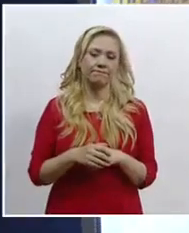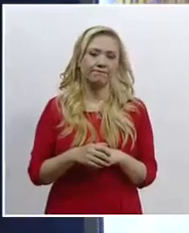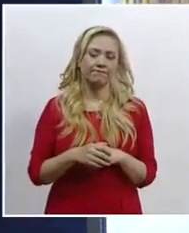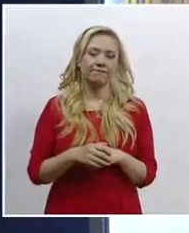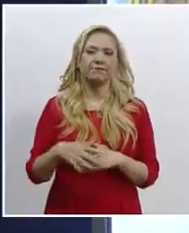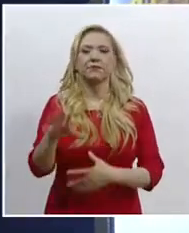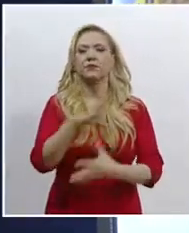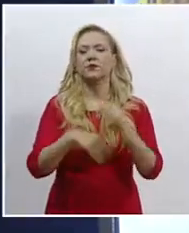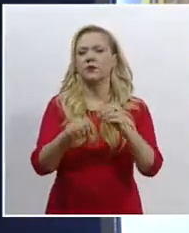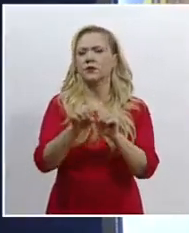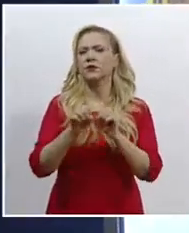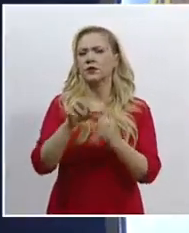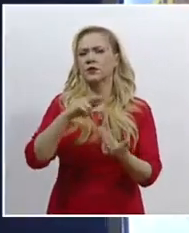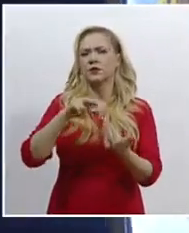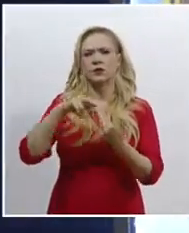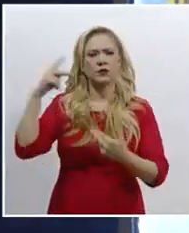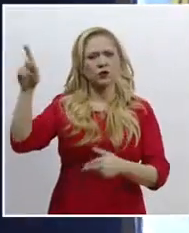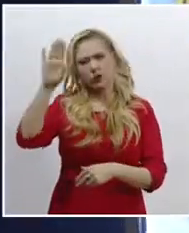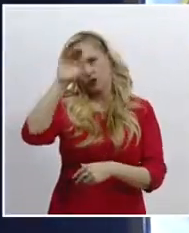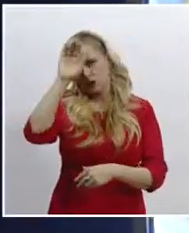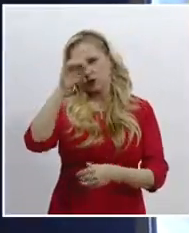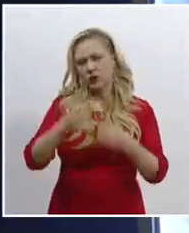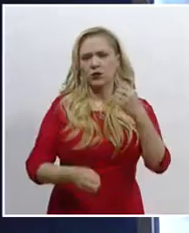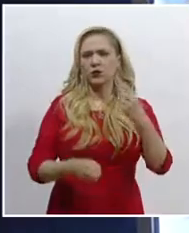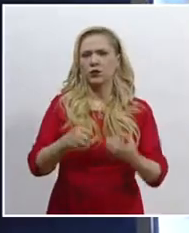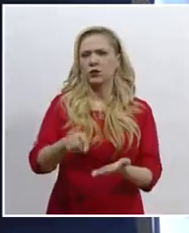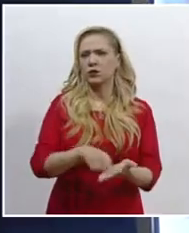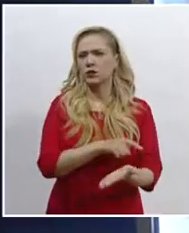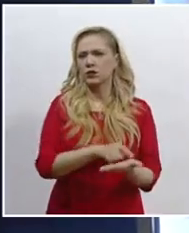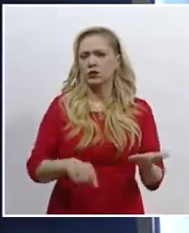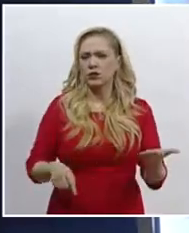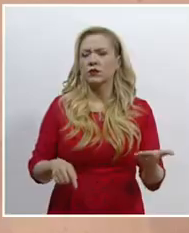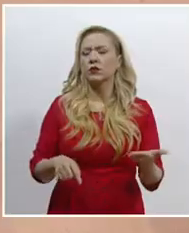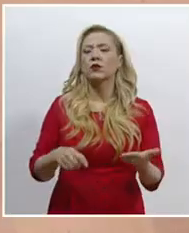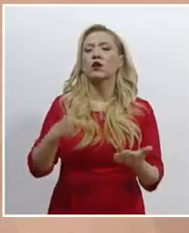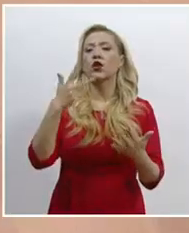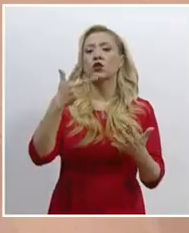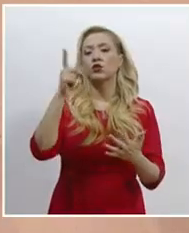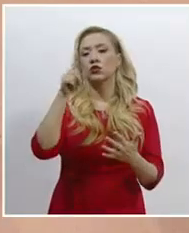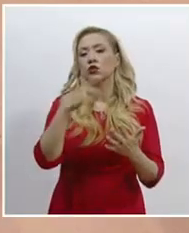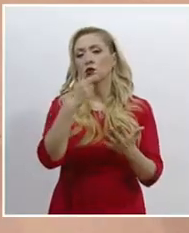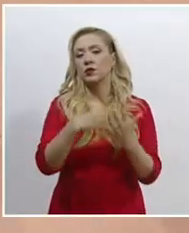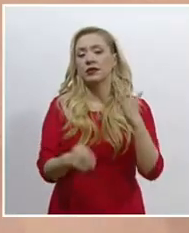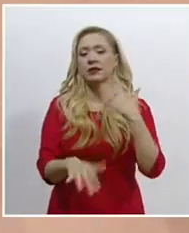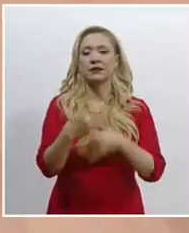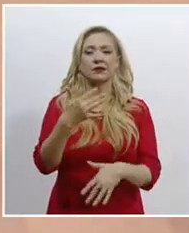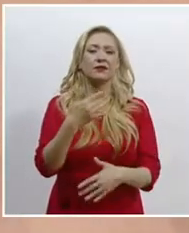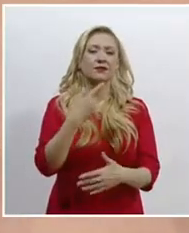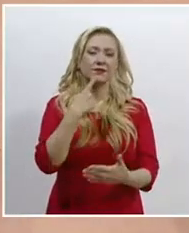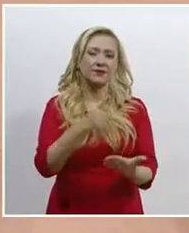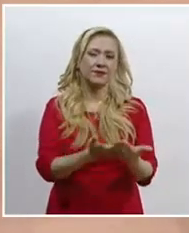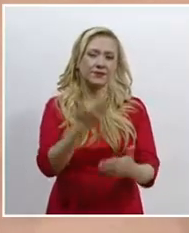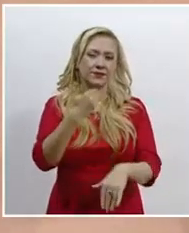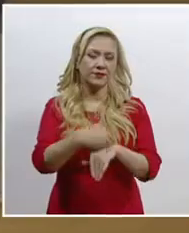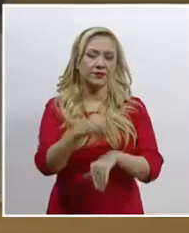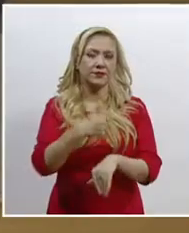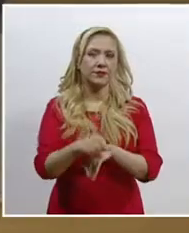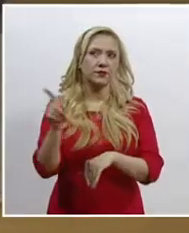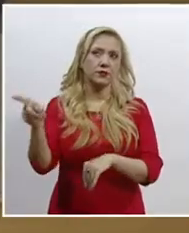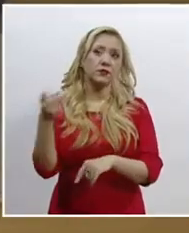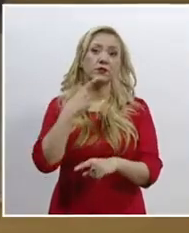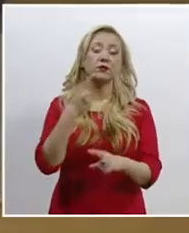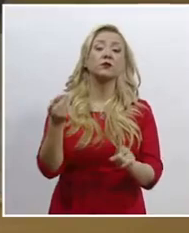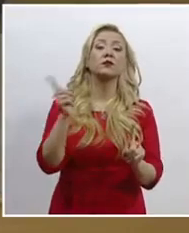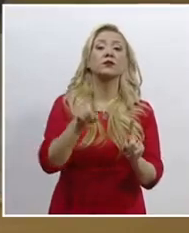Y la Sala Regional Monterrey destacó la jurisprudencia 8/2015 emitida por la Sala Superior en la que determina que las